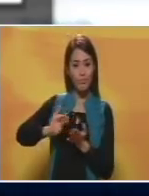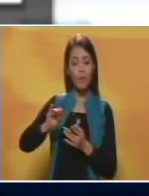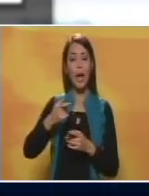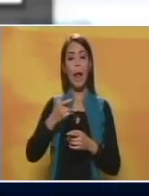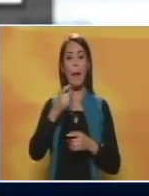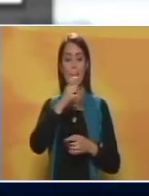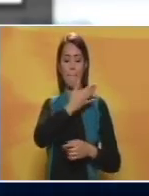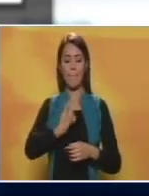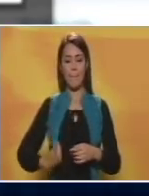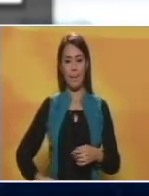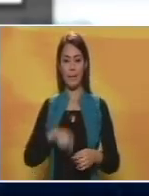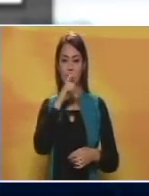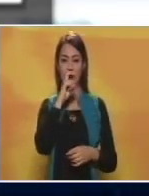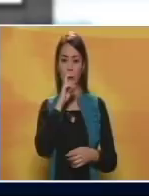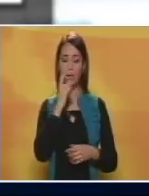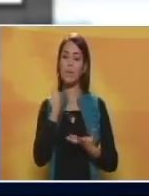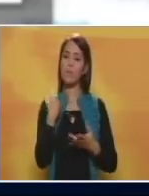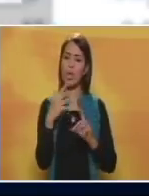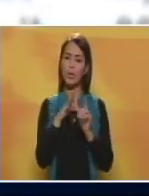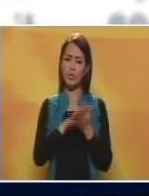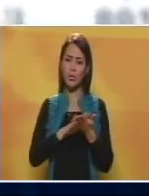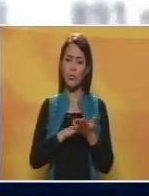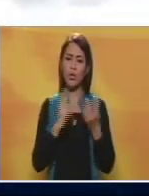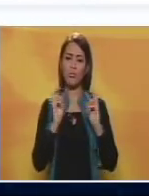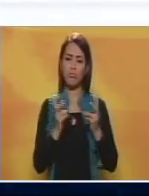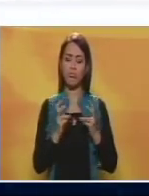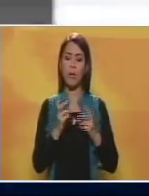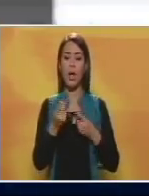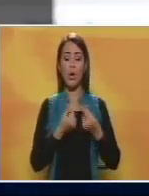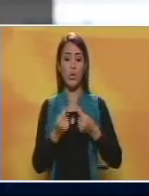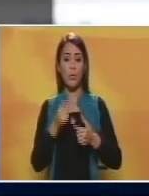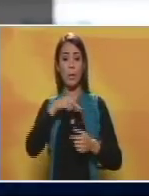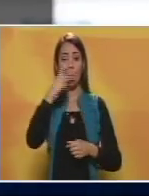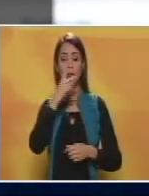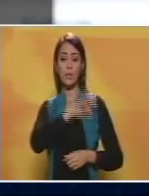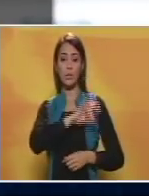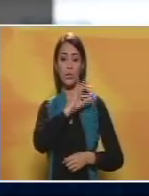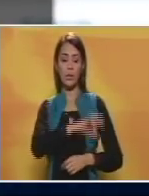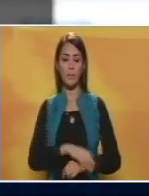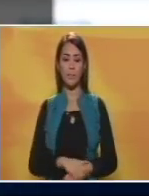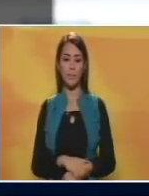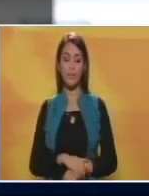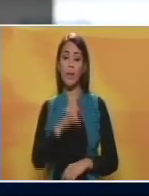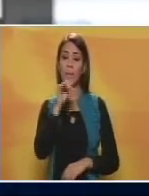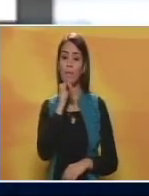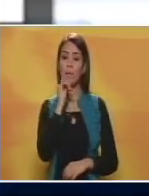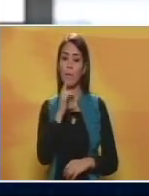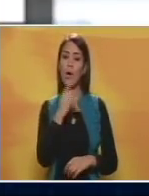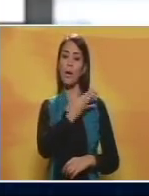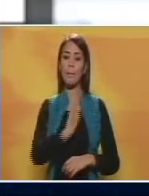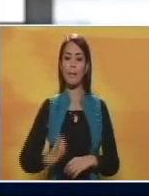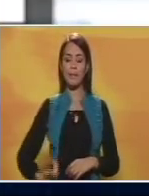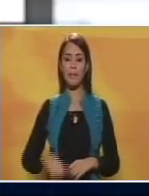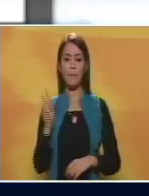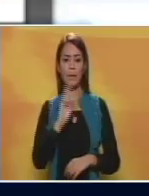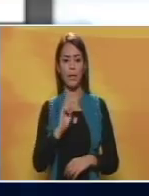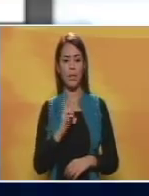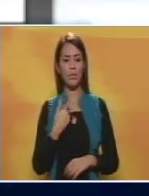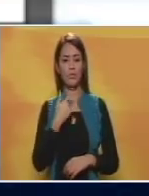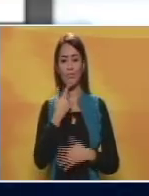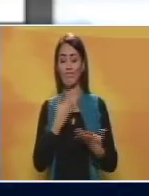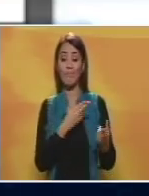Nicolás Maduro, podrían abordar la crisis política, económica y social venezolana. La parlamentaria reiteró que el mandatario venezolano sigue sin